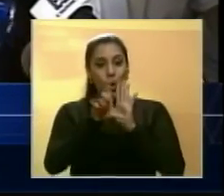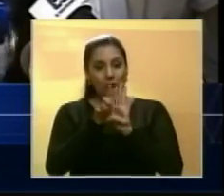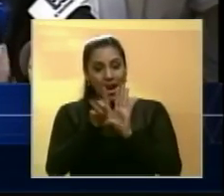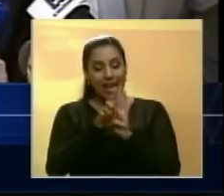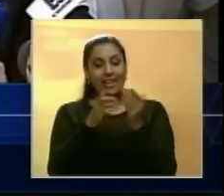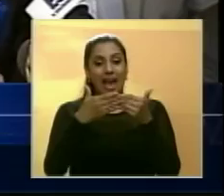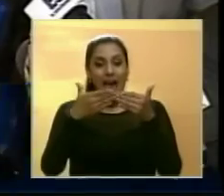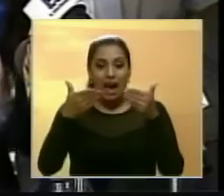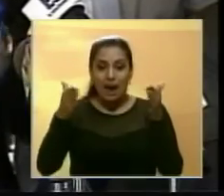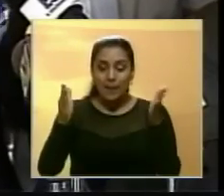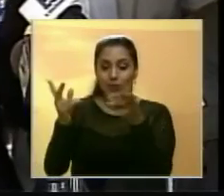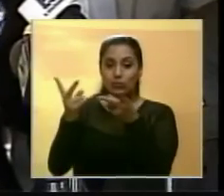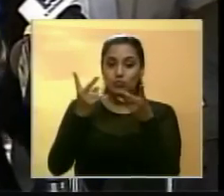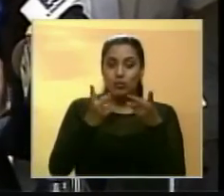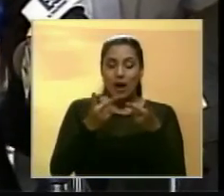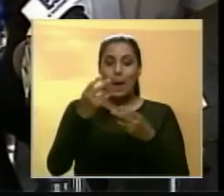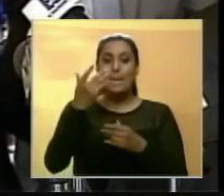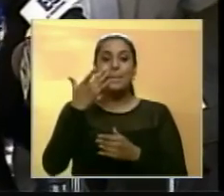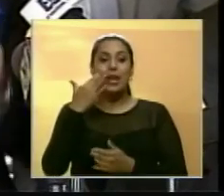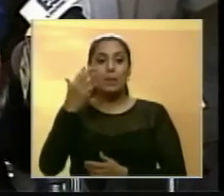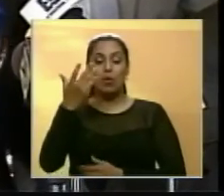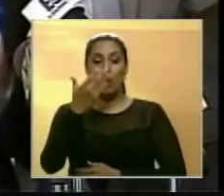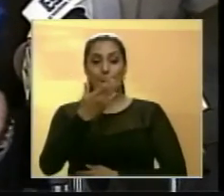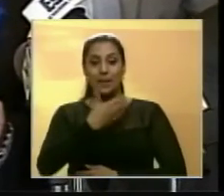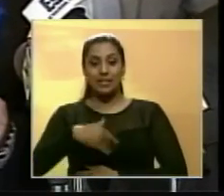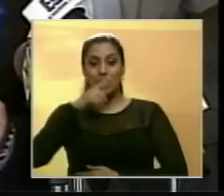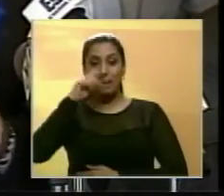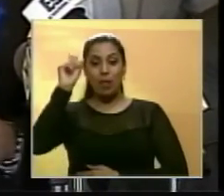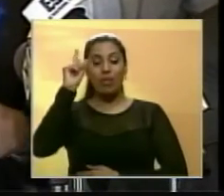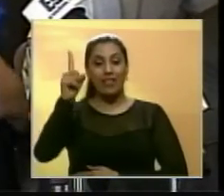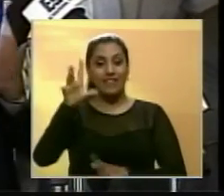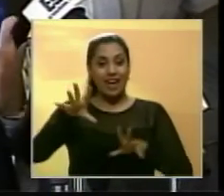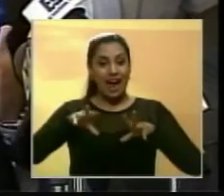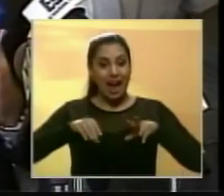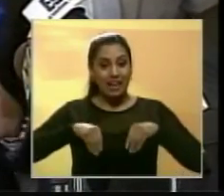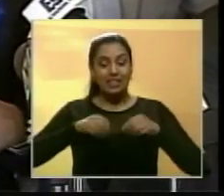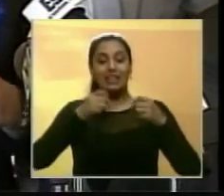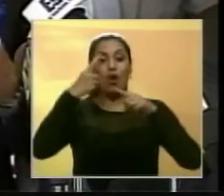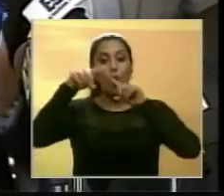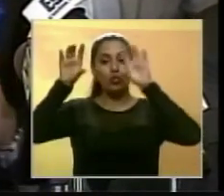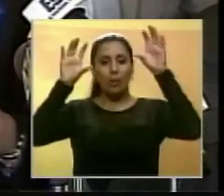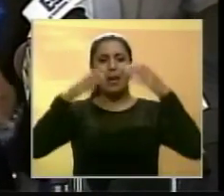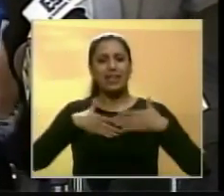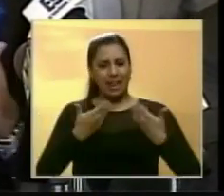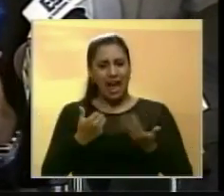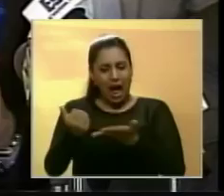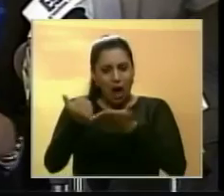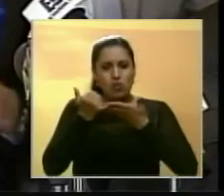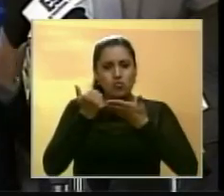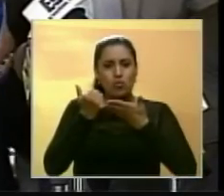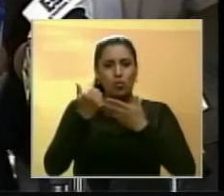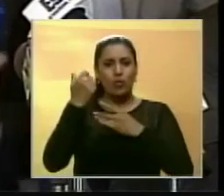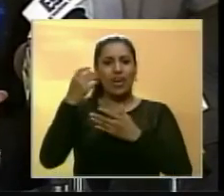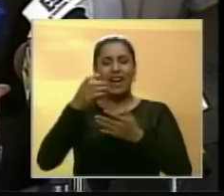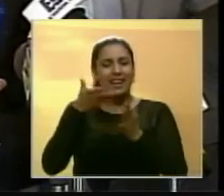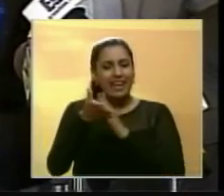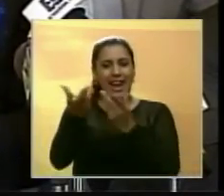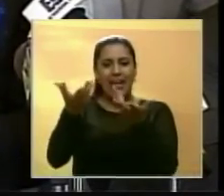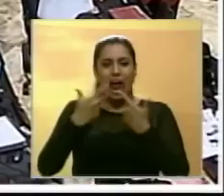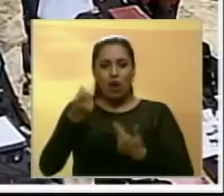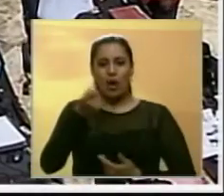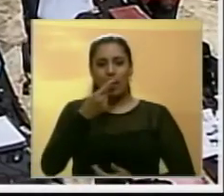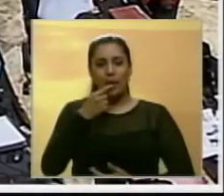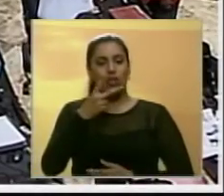que abre la puerta a que el Ejecutivo tenga que aceptar las donaciones y la cooperación internacional de